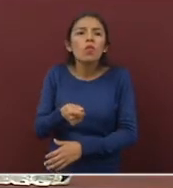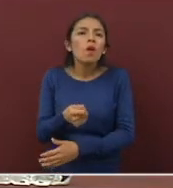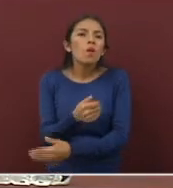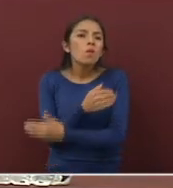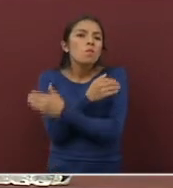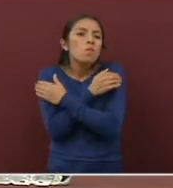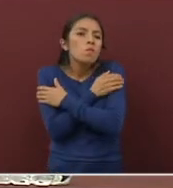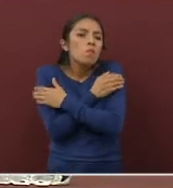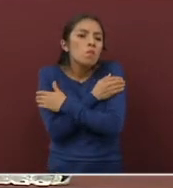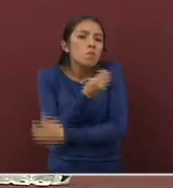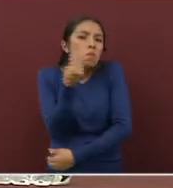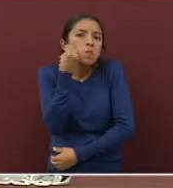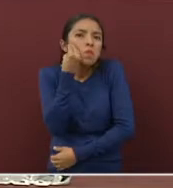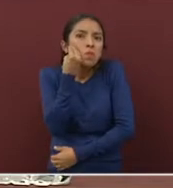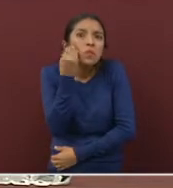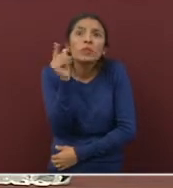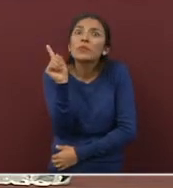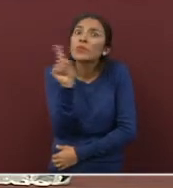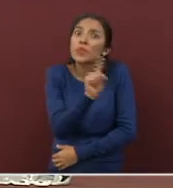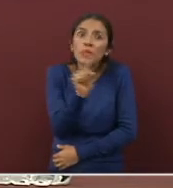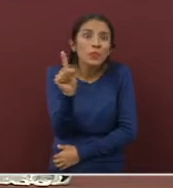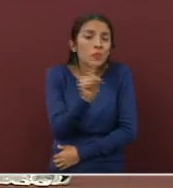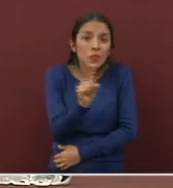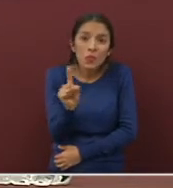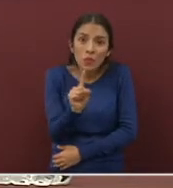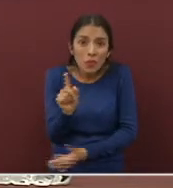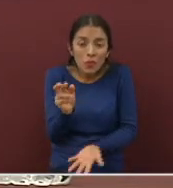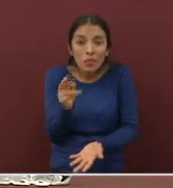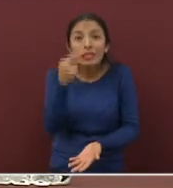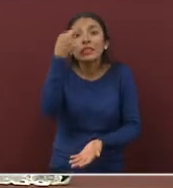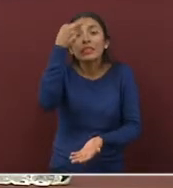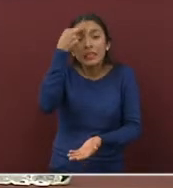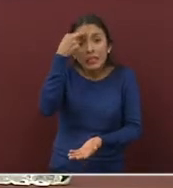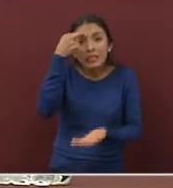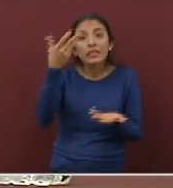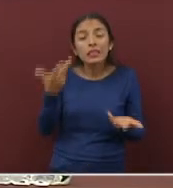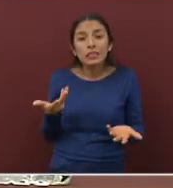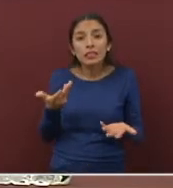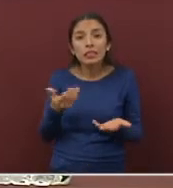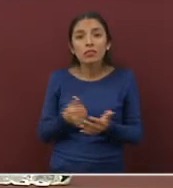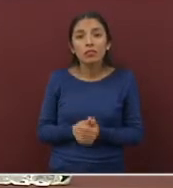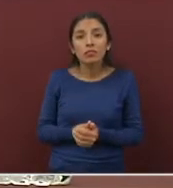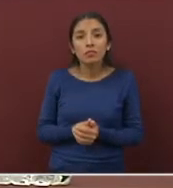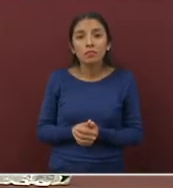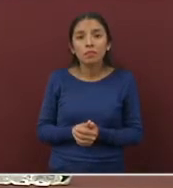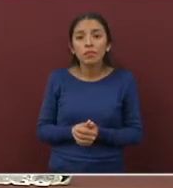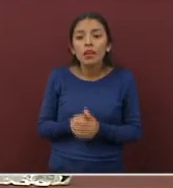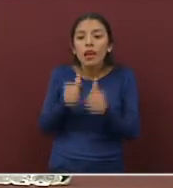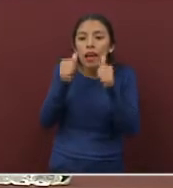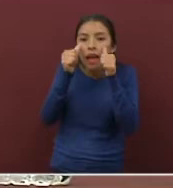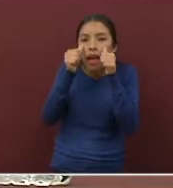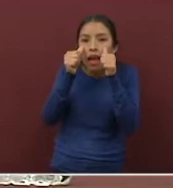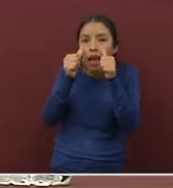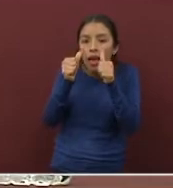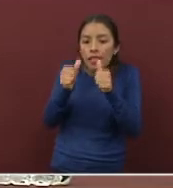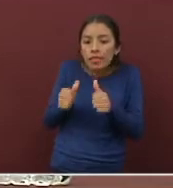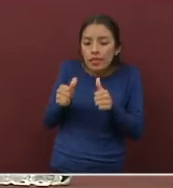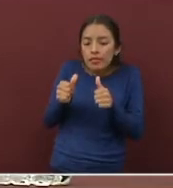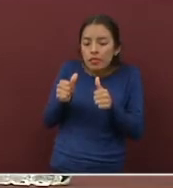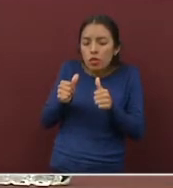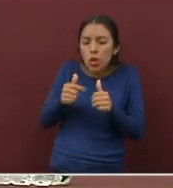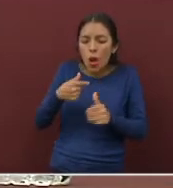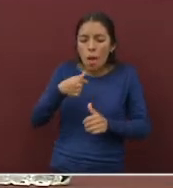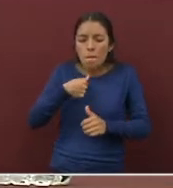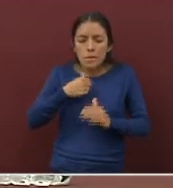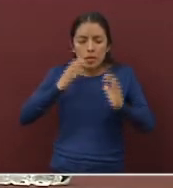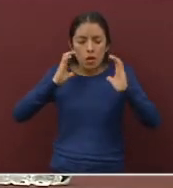y otro hábito que deben tener presentes es la atención al estado de salud de su cuerpo para que en el